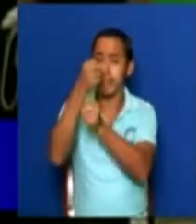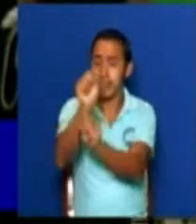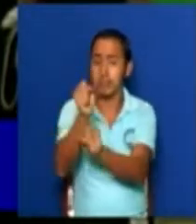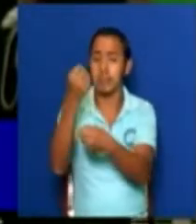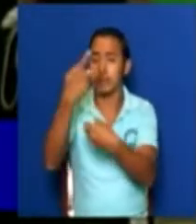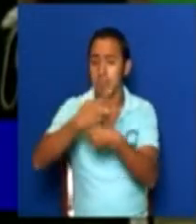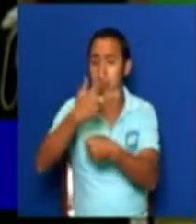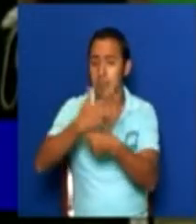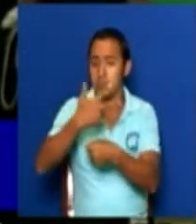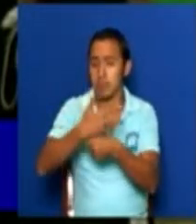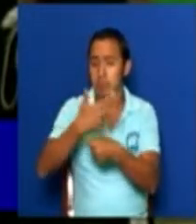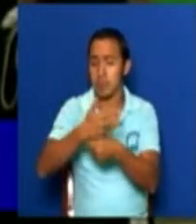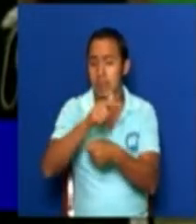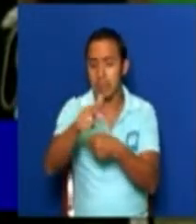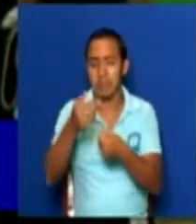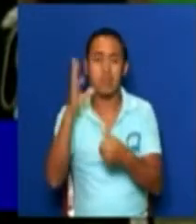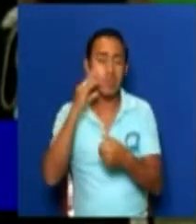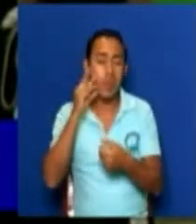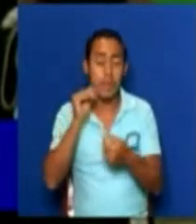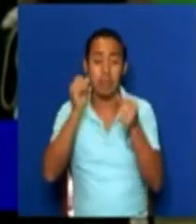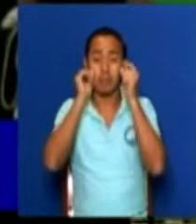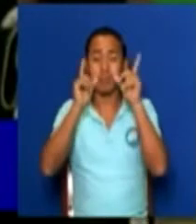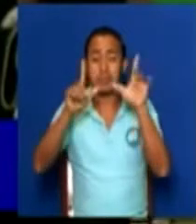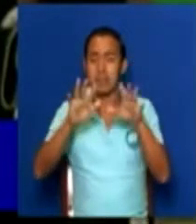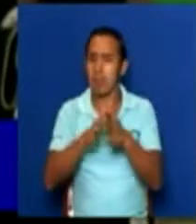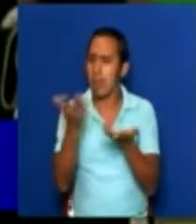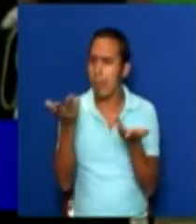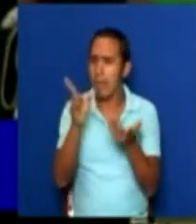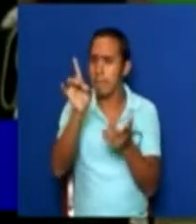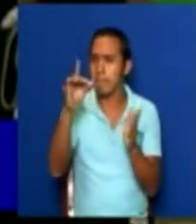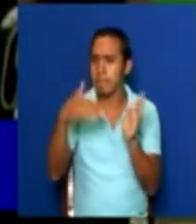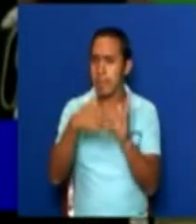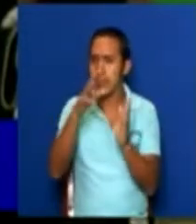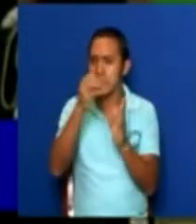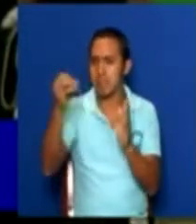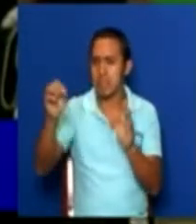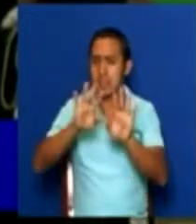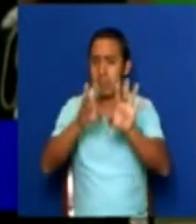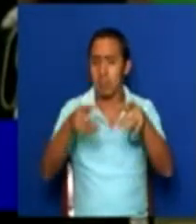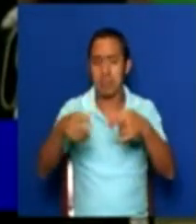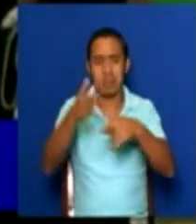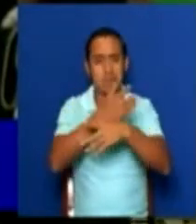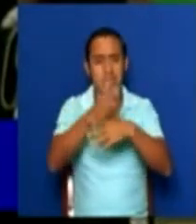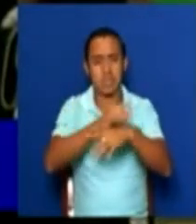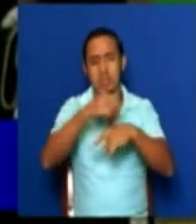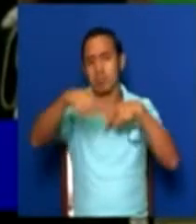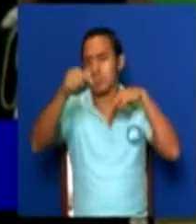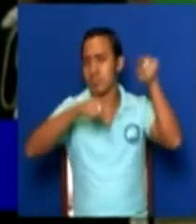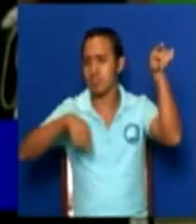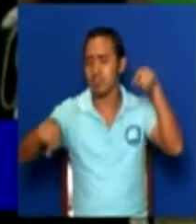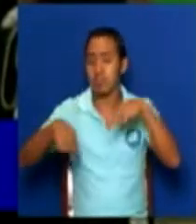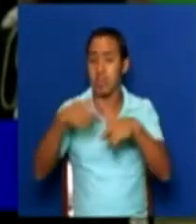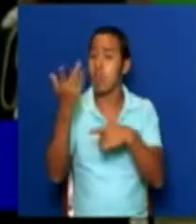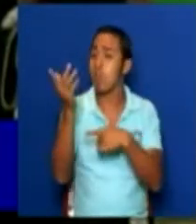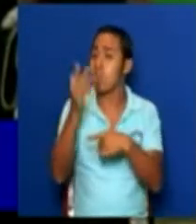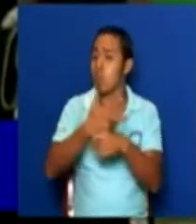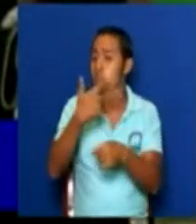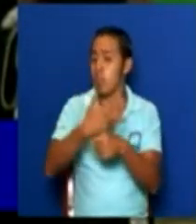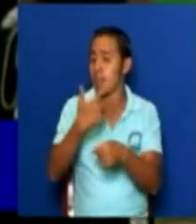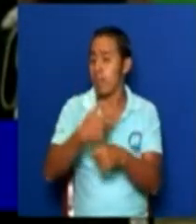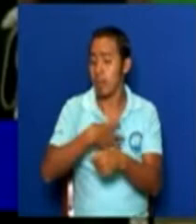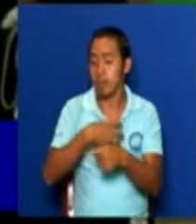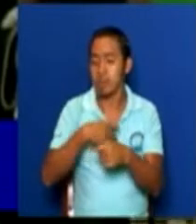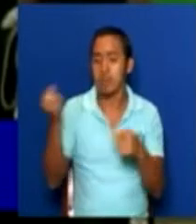Una experiencia extraordinaria, más de 1.500 mujeres participando de todos los rincones de Guatemala, y